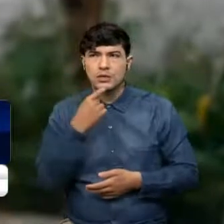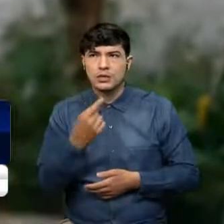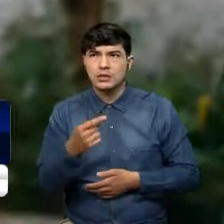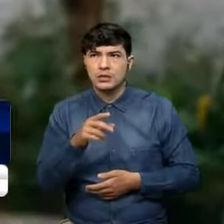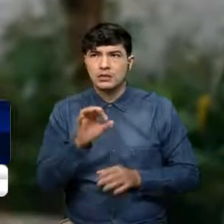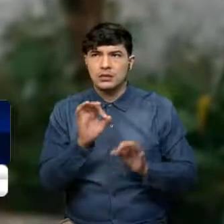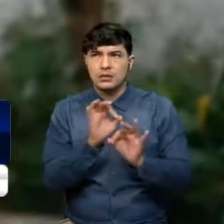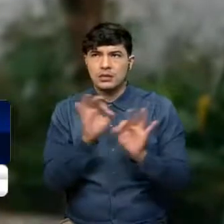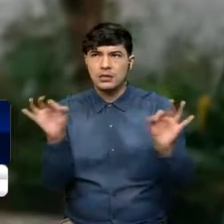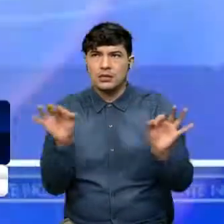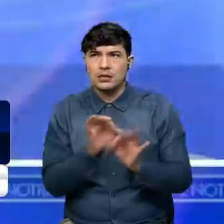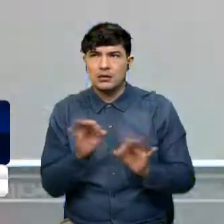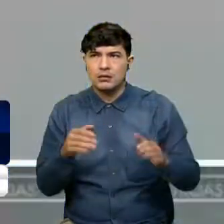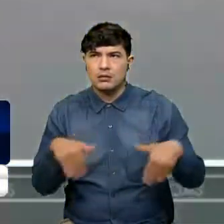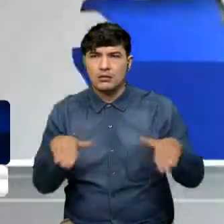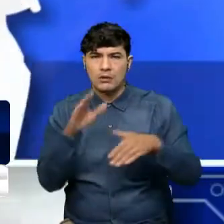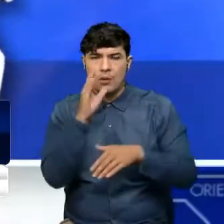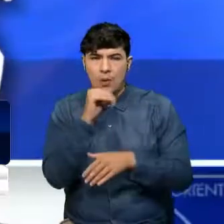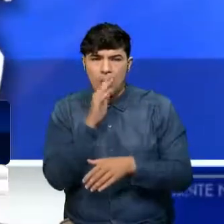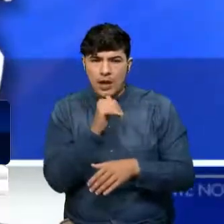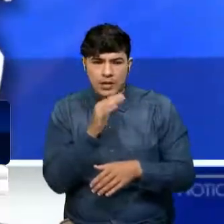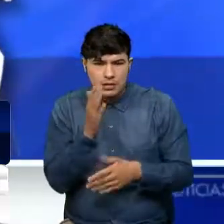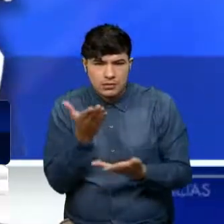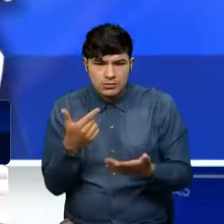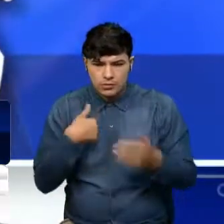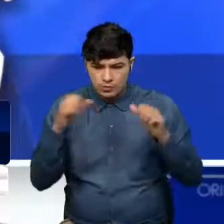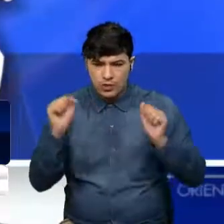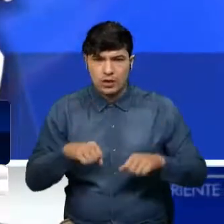no hay ninguna inhabilidad.